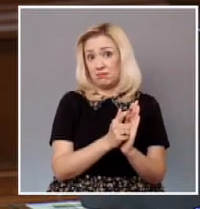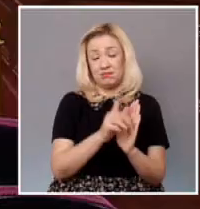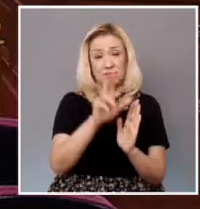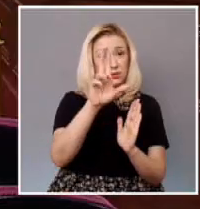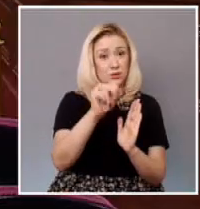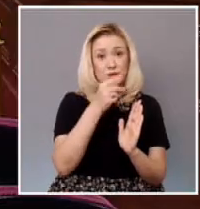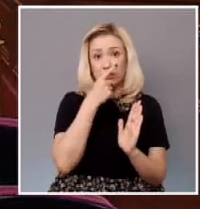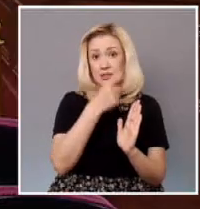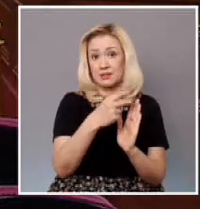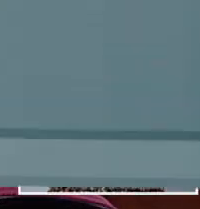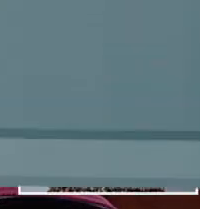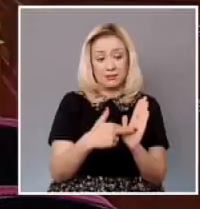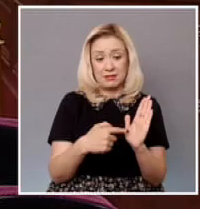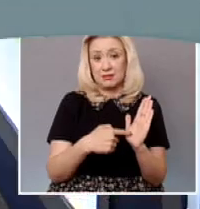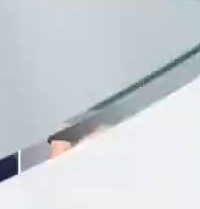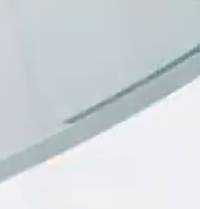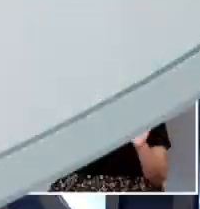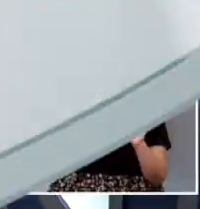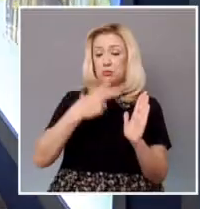reglamentaria.